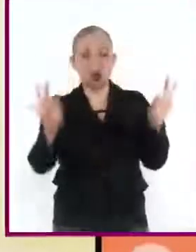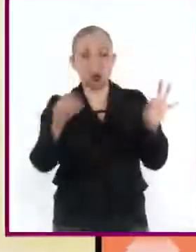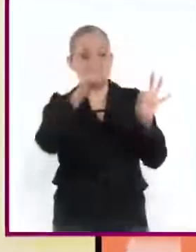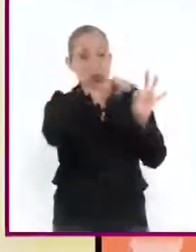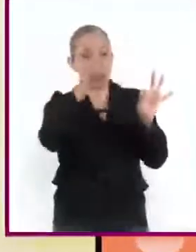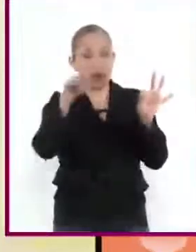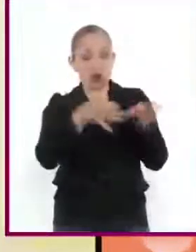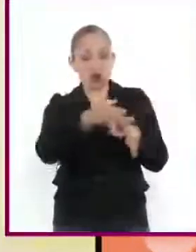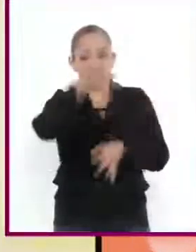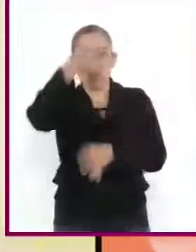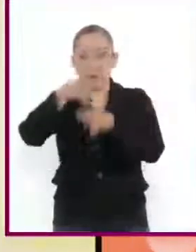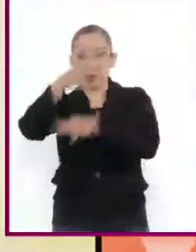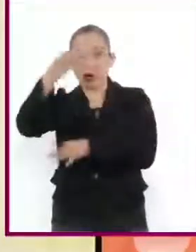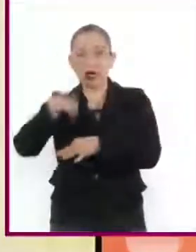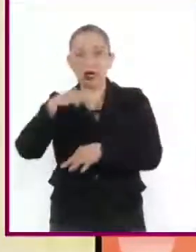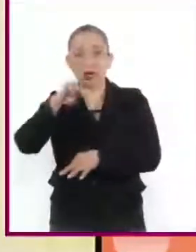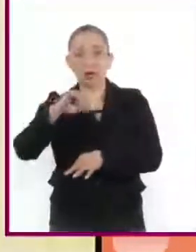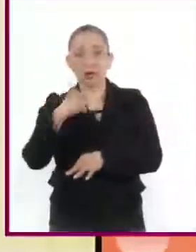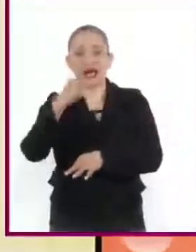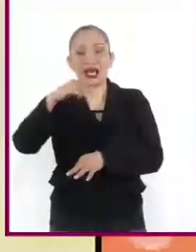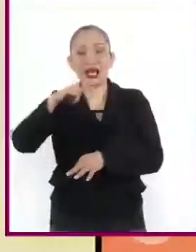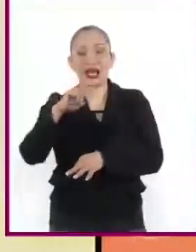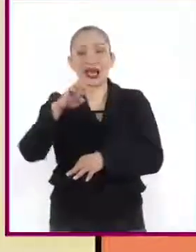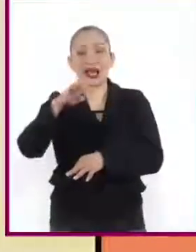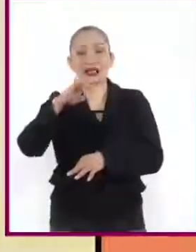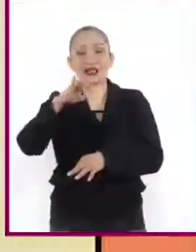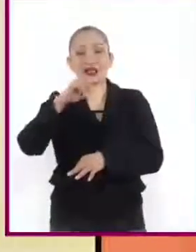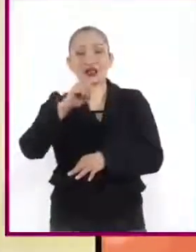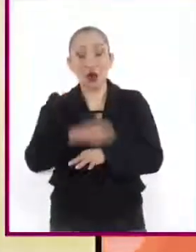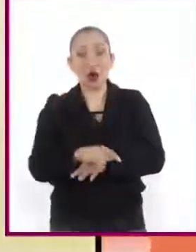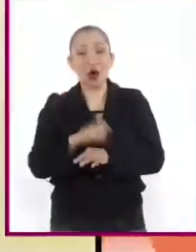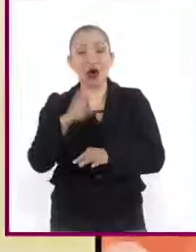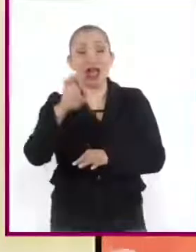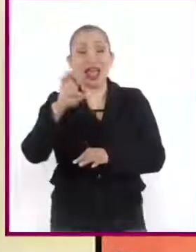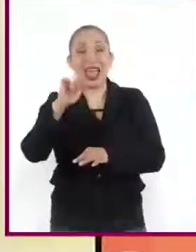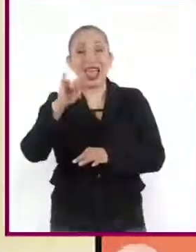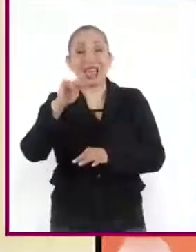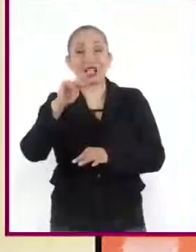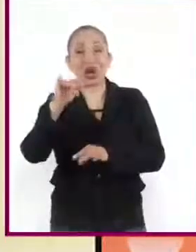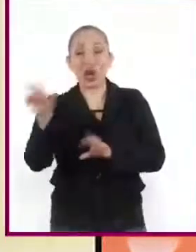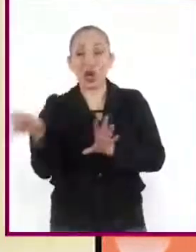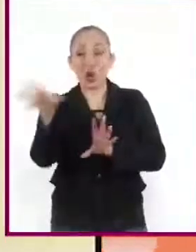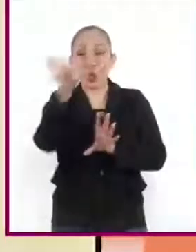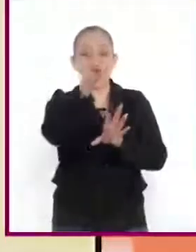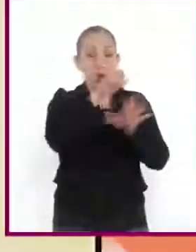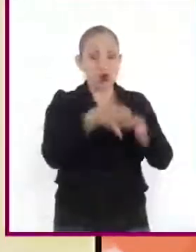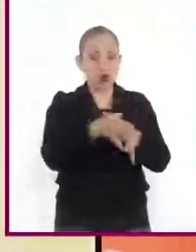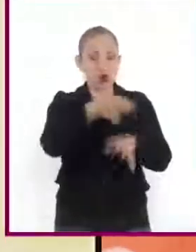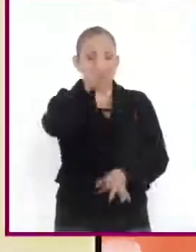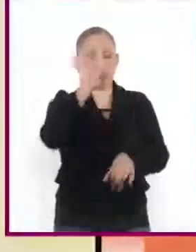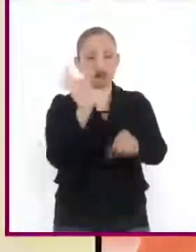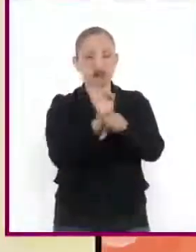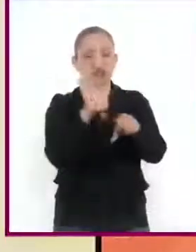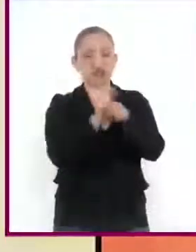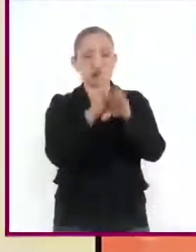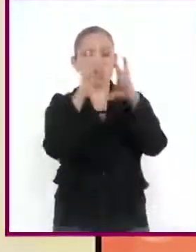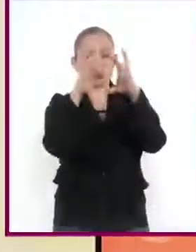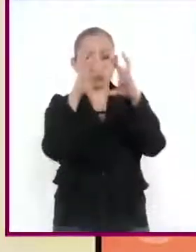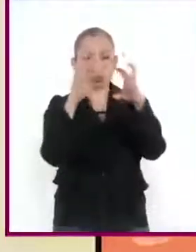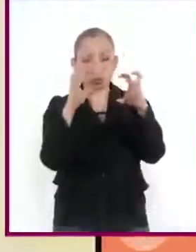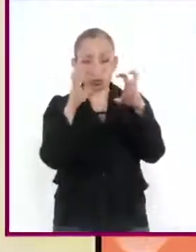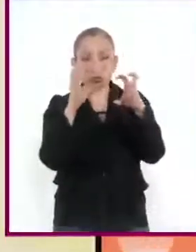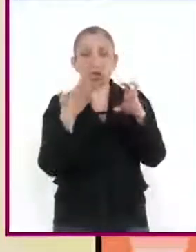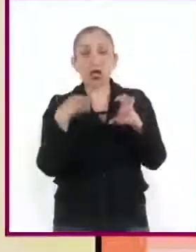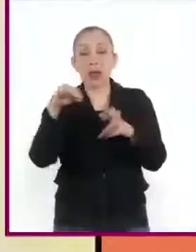conectan los tubos y los trozos de magnesio. Los electrones fluyen hacia la tubería y la protegen de la corrosión.